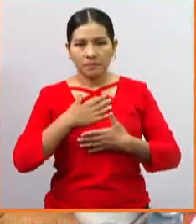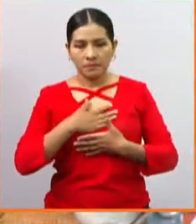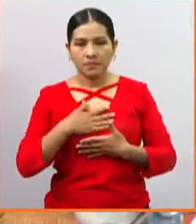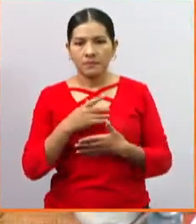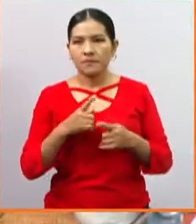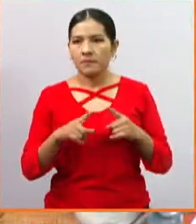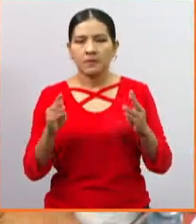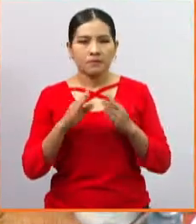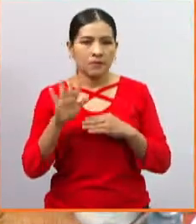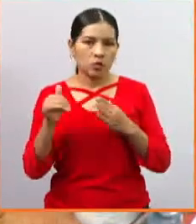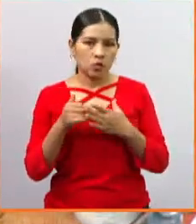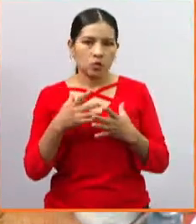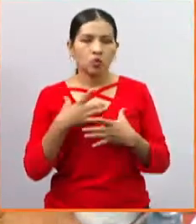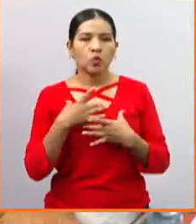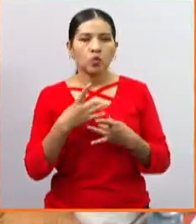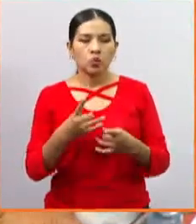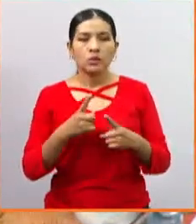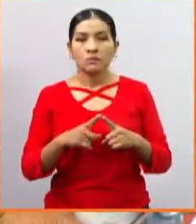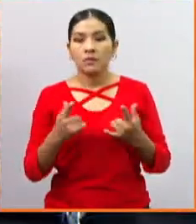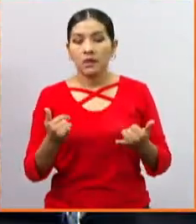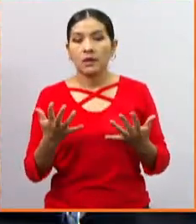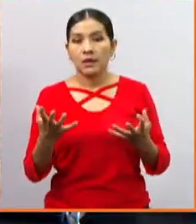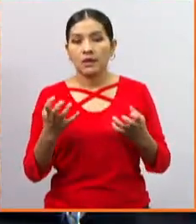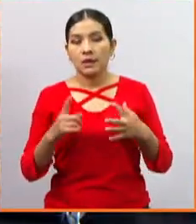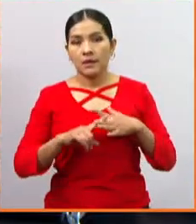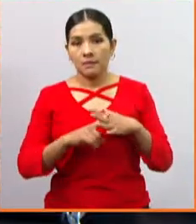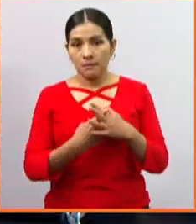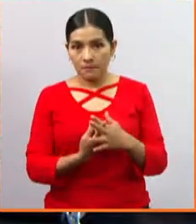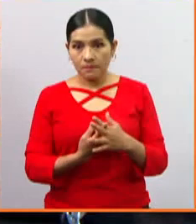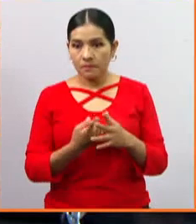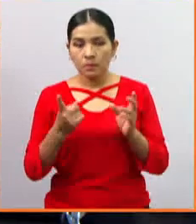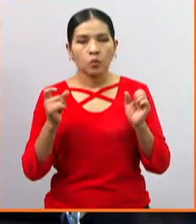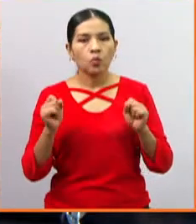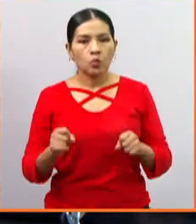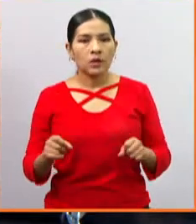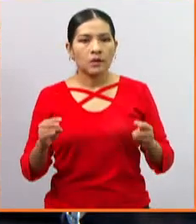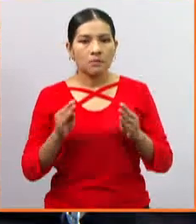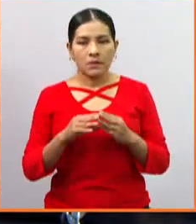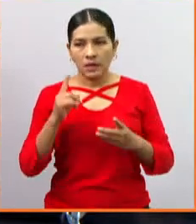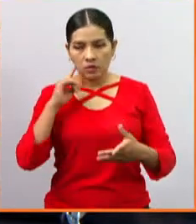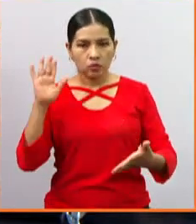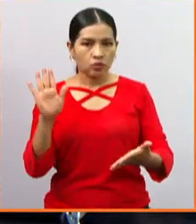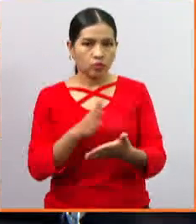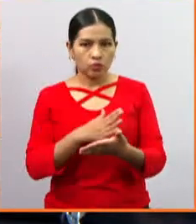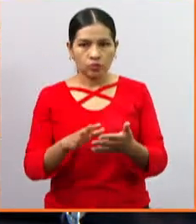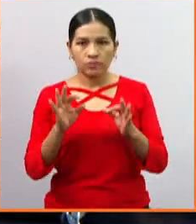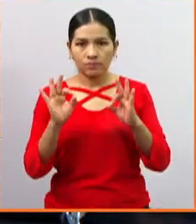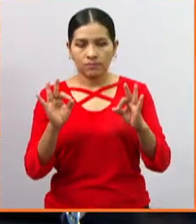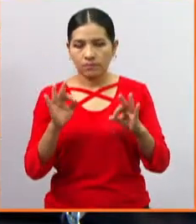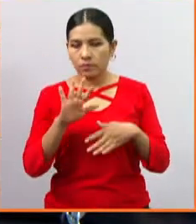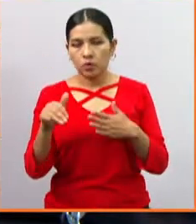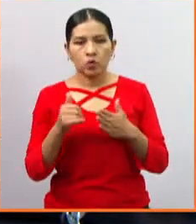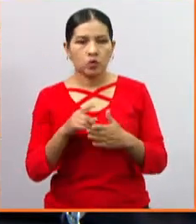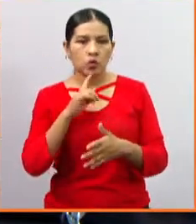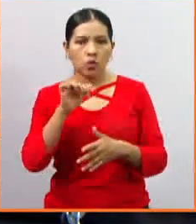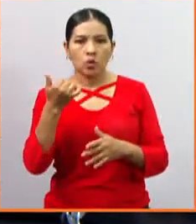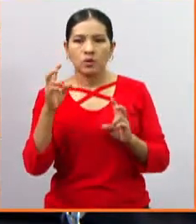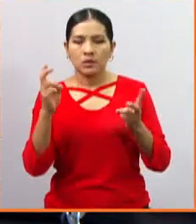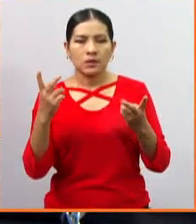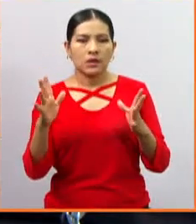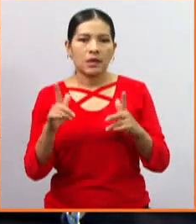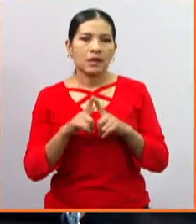es un gusto enorme. Gracias. Y ahora, gracias. Bueno, para comentar que van a poder tener un concierto fantástico con la música de otro grande